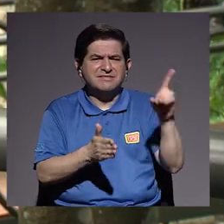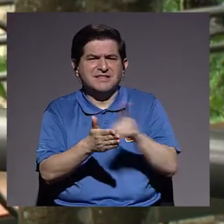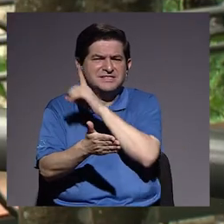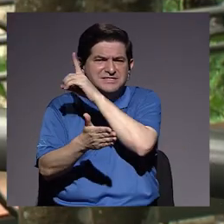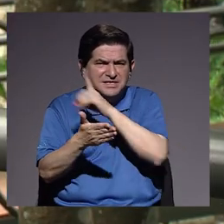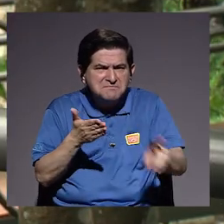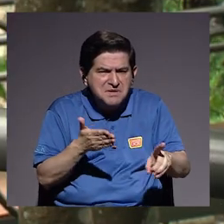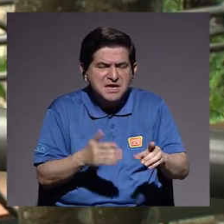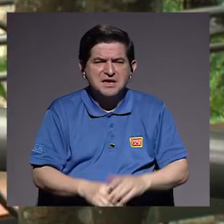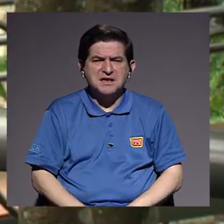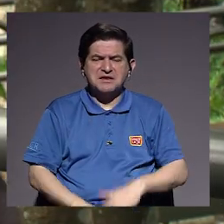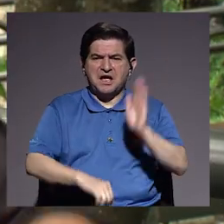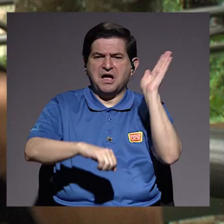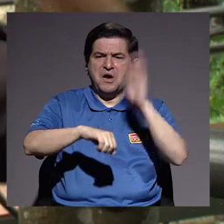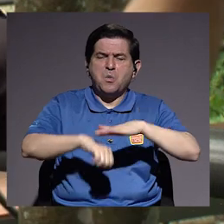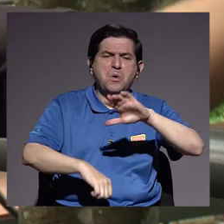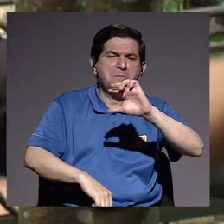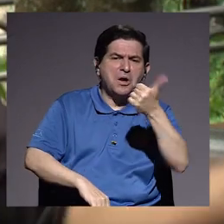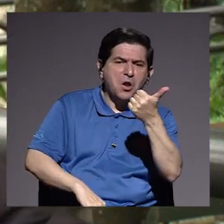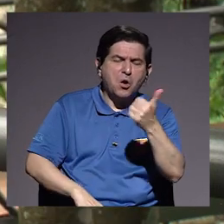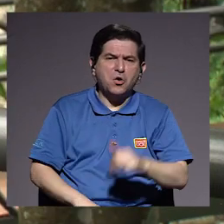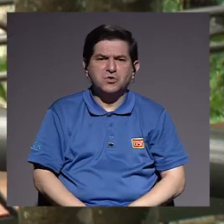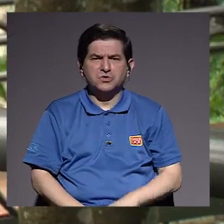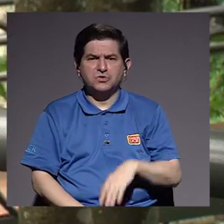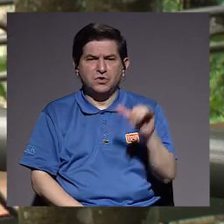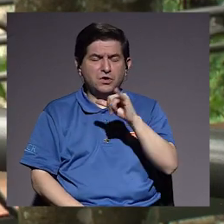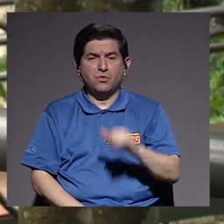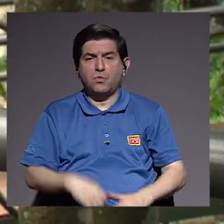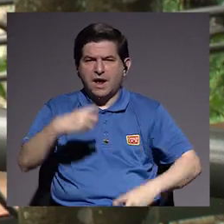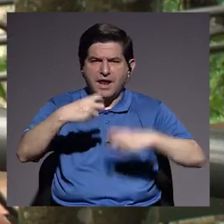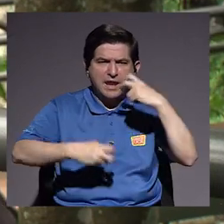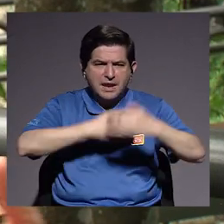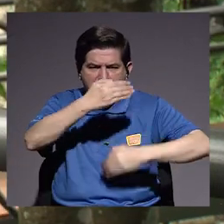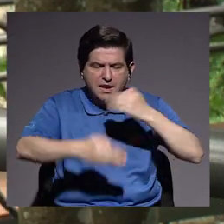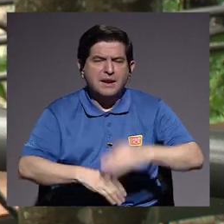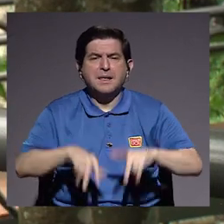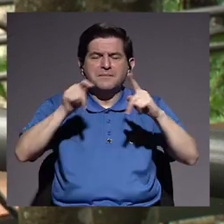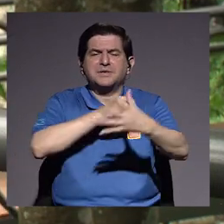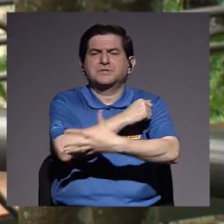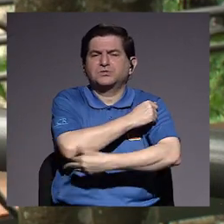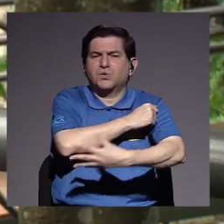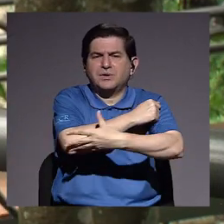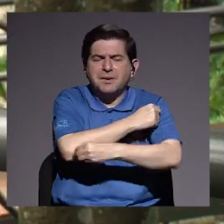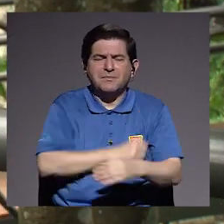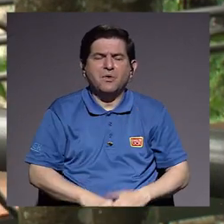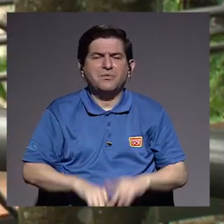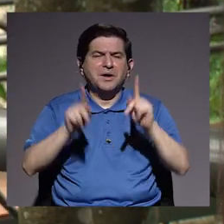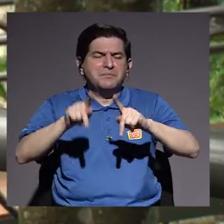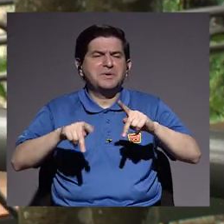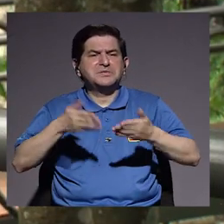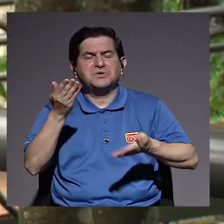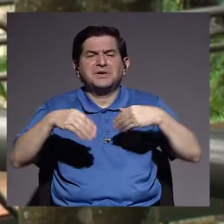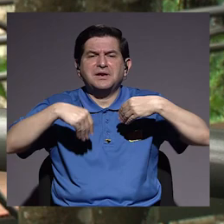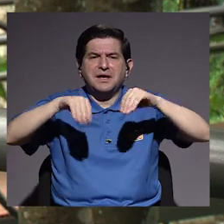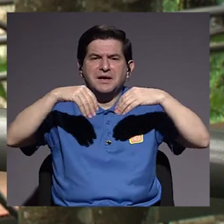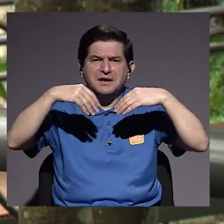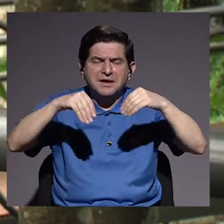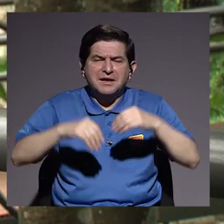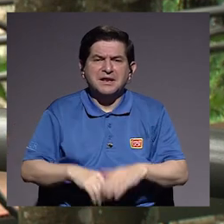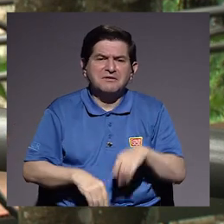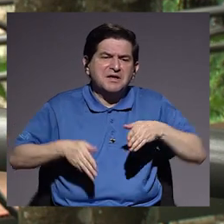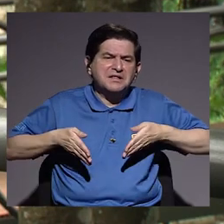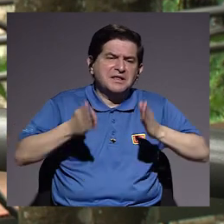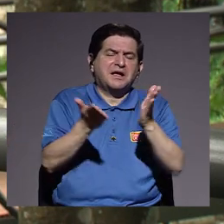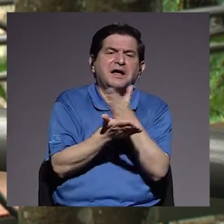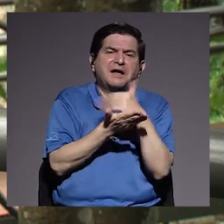la discriminación, de culpabilizar al otro y criminalizarlo, generalmente es el pobre, el mendigo, la persona que